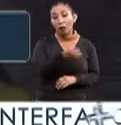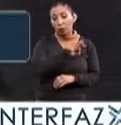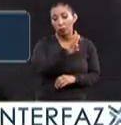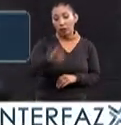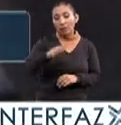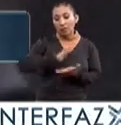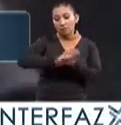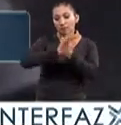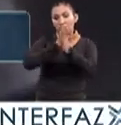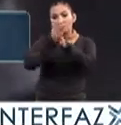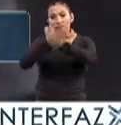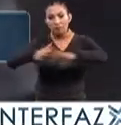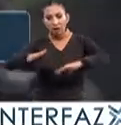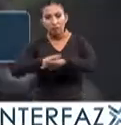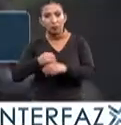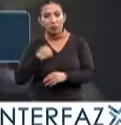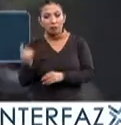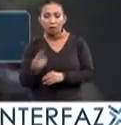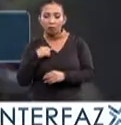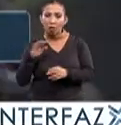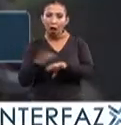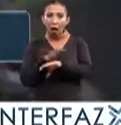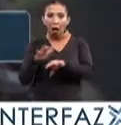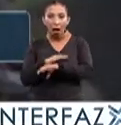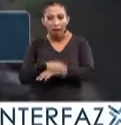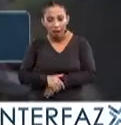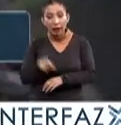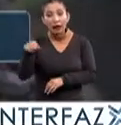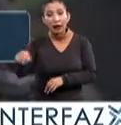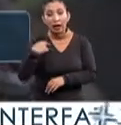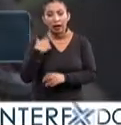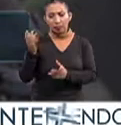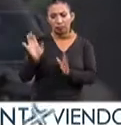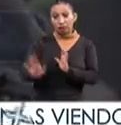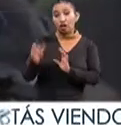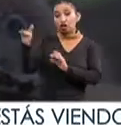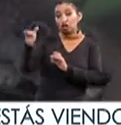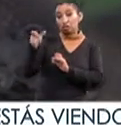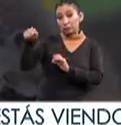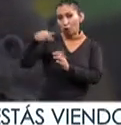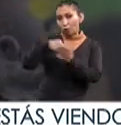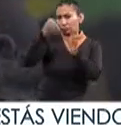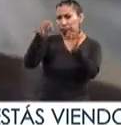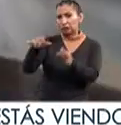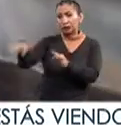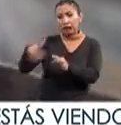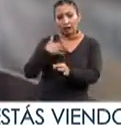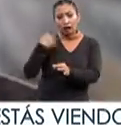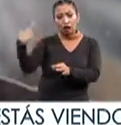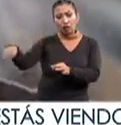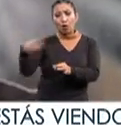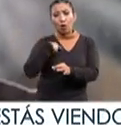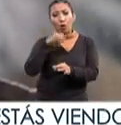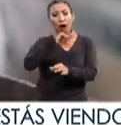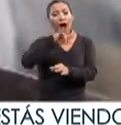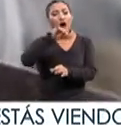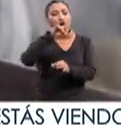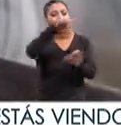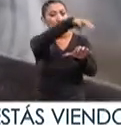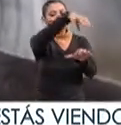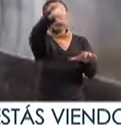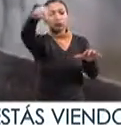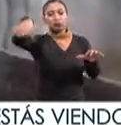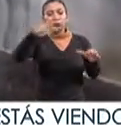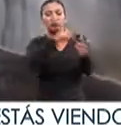puede regenerarse durante toda su vida. Los endémicos de Xochimilco ahora ya tienen sus propios ajolotarios en